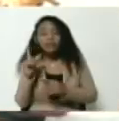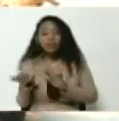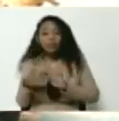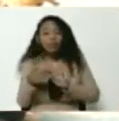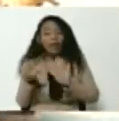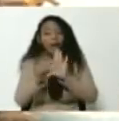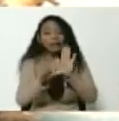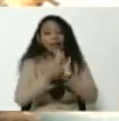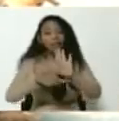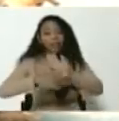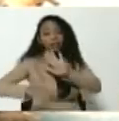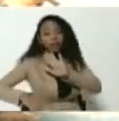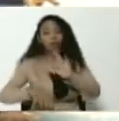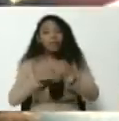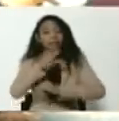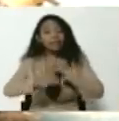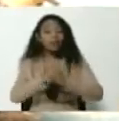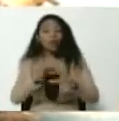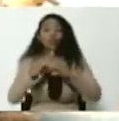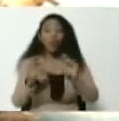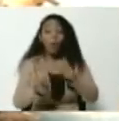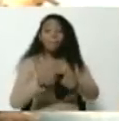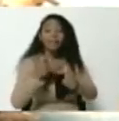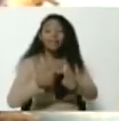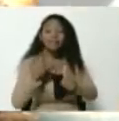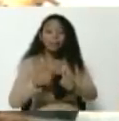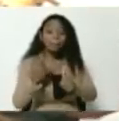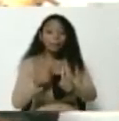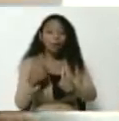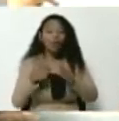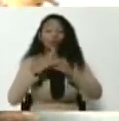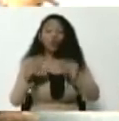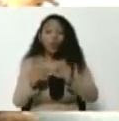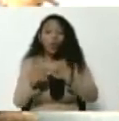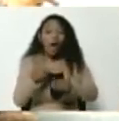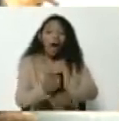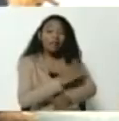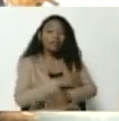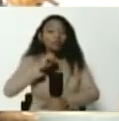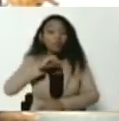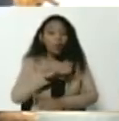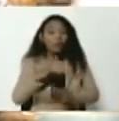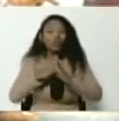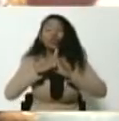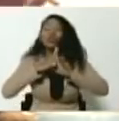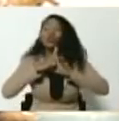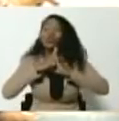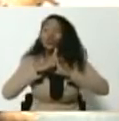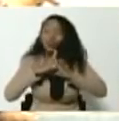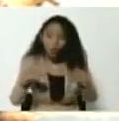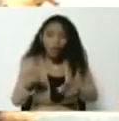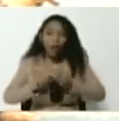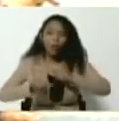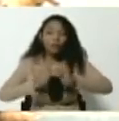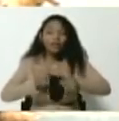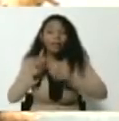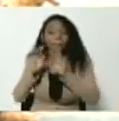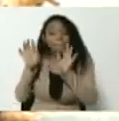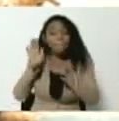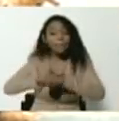del derecho internacional, todos los principios, todos los antecedentes, absolutamente todas las jurisprudencias que hay en ese